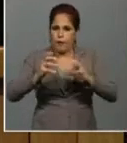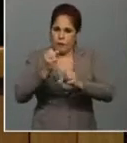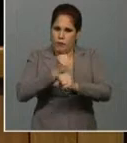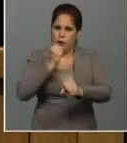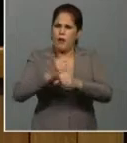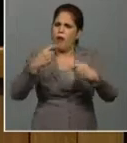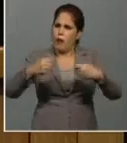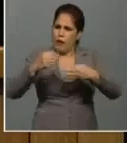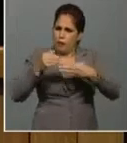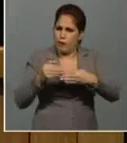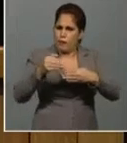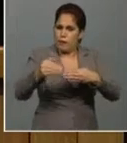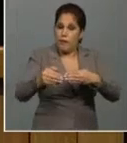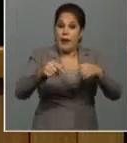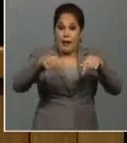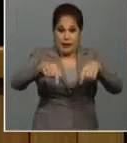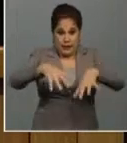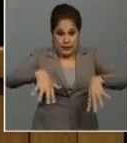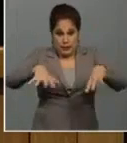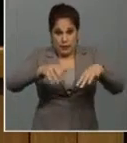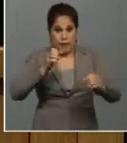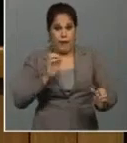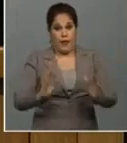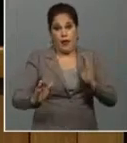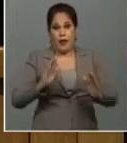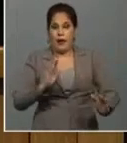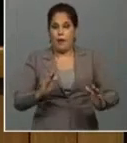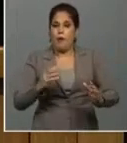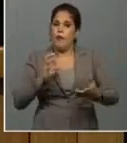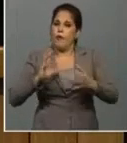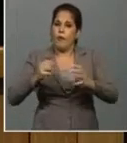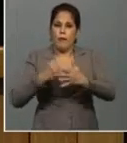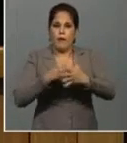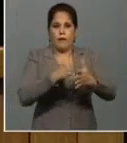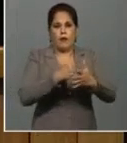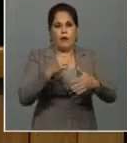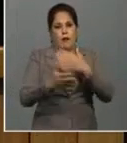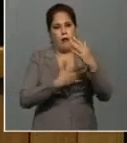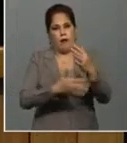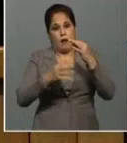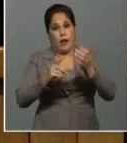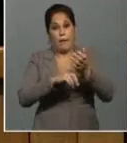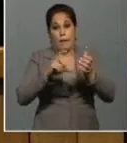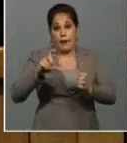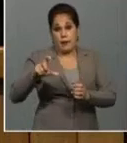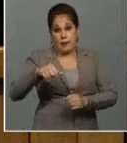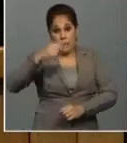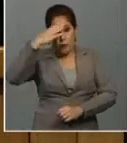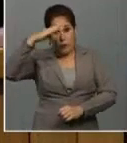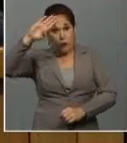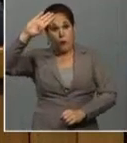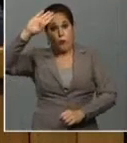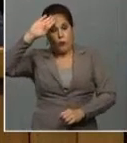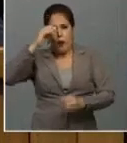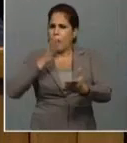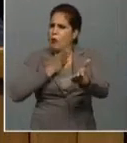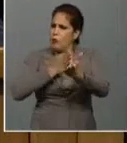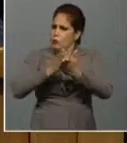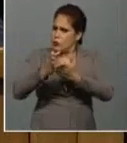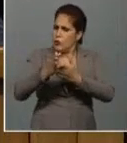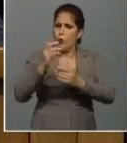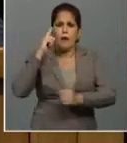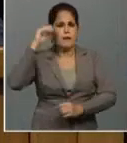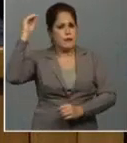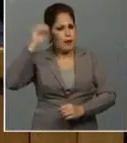trabajo más acordes con esta época y sus desafíos el partido comunista de cuba continuará en el